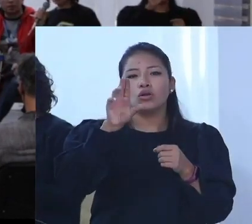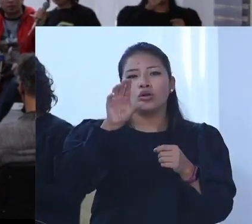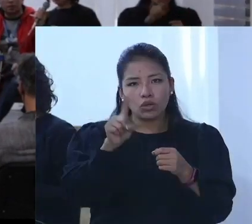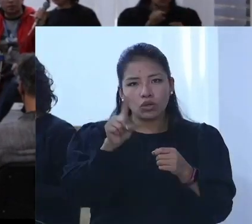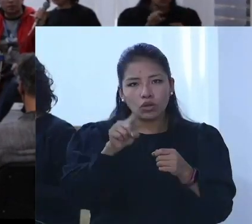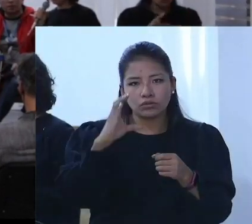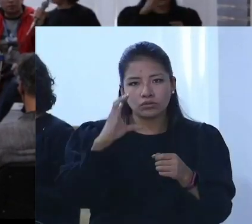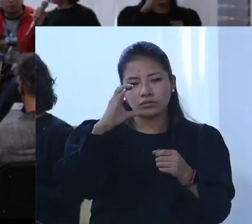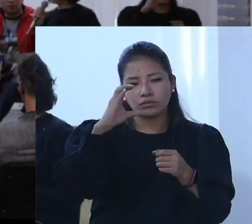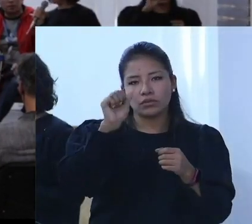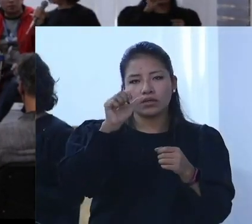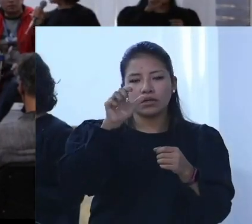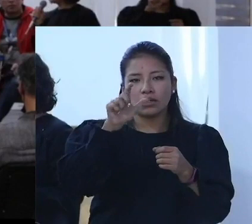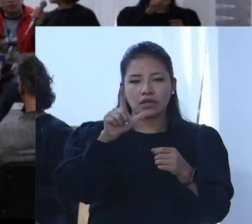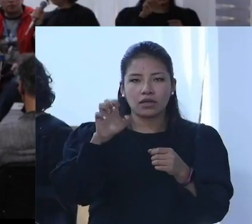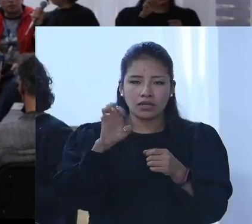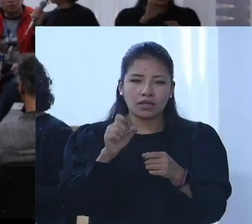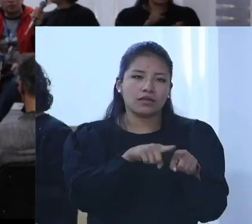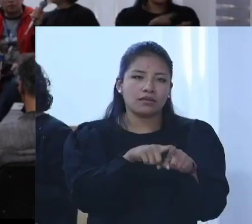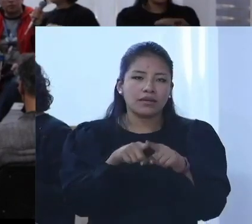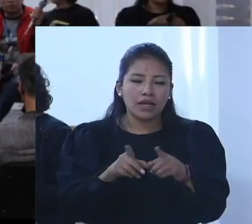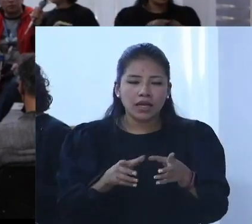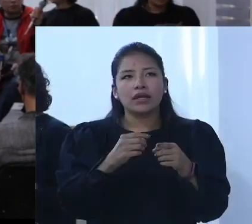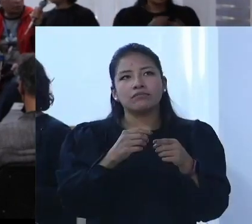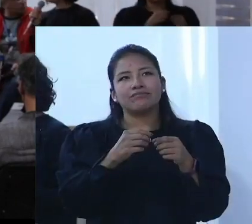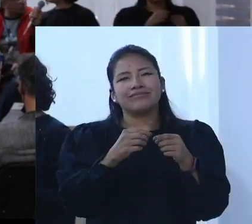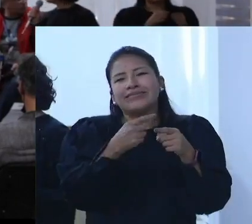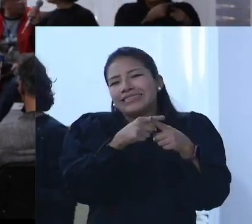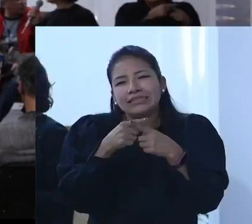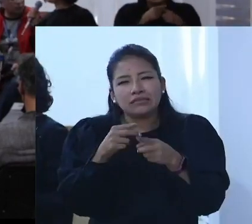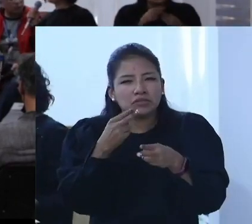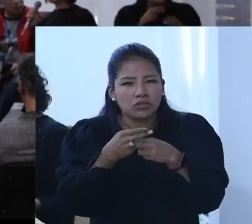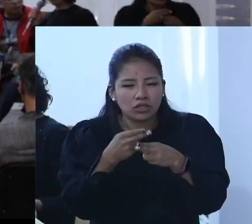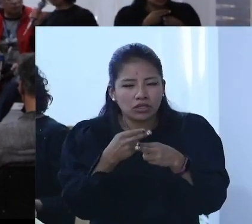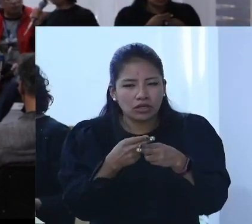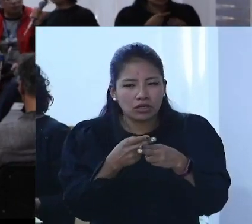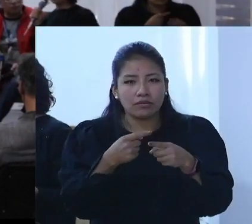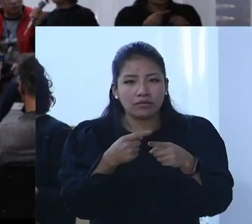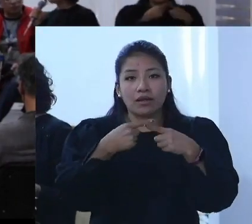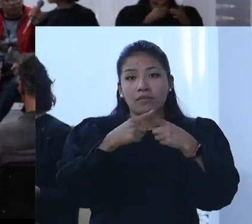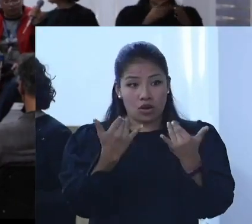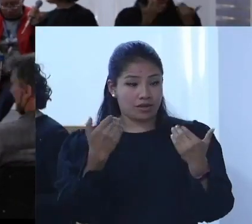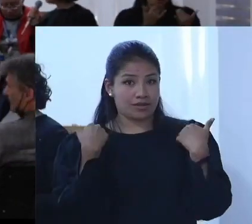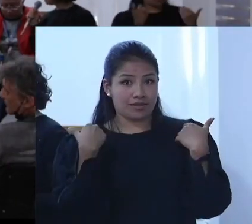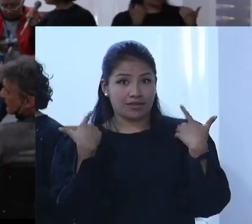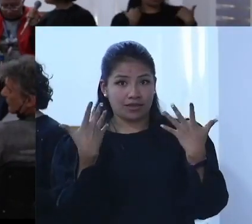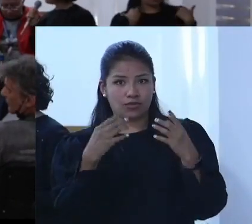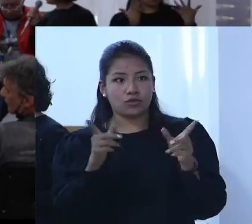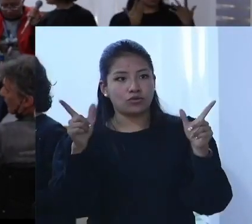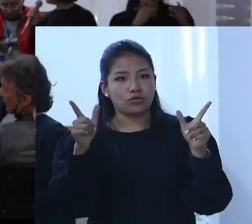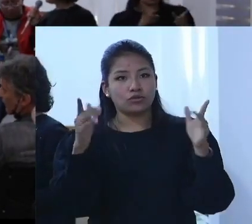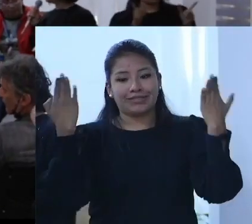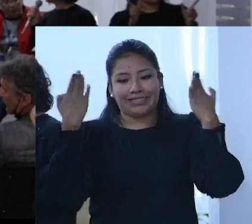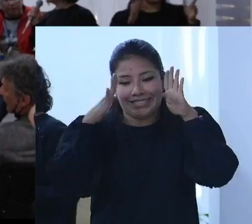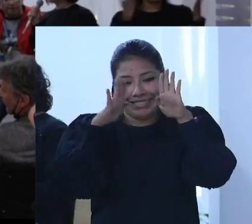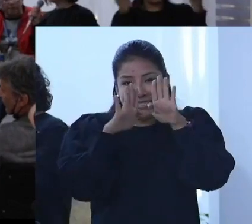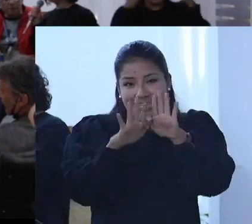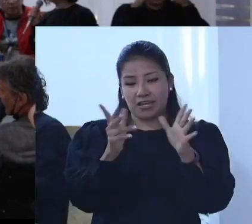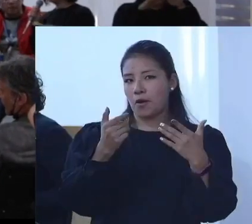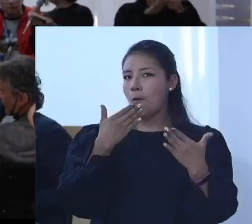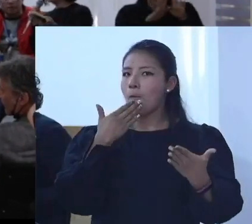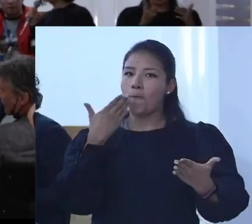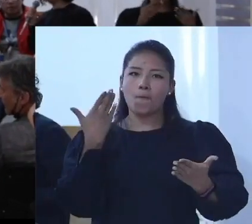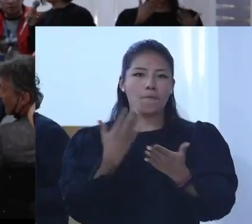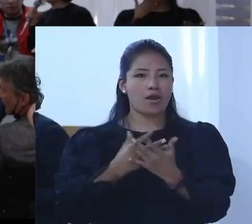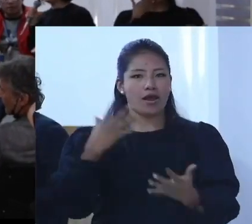disculpas si alguien me falta pero bueno ahora tenemos un cierre de lujo porque tenemos un cierre con música bien arriba Así que que